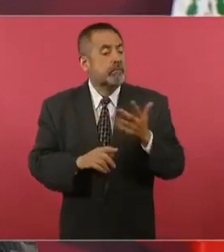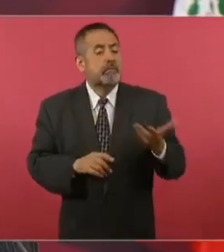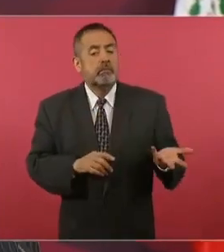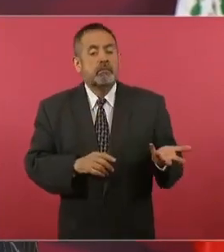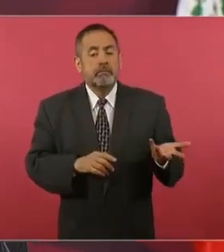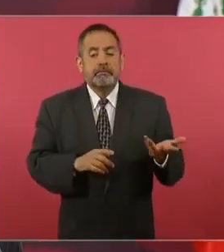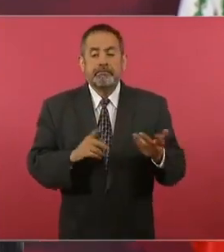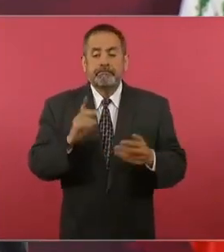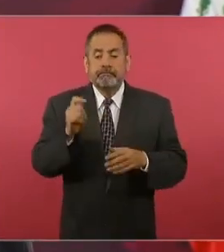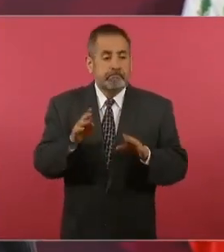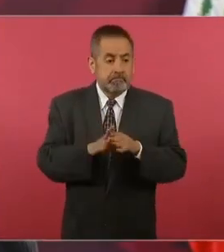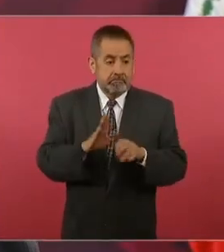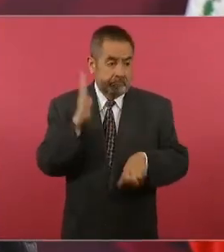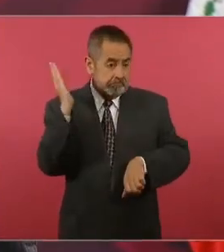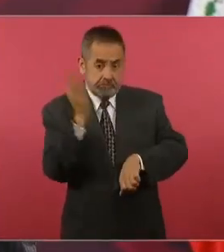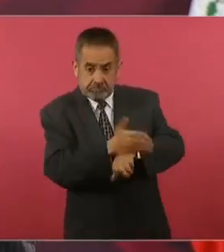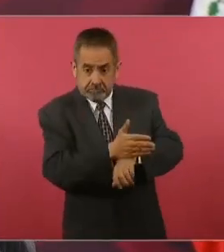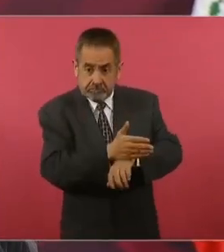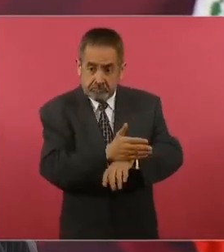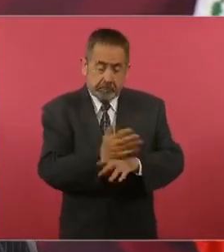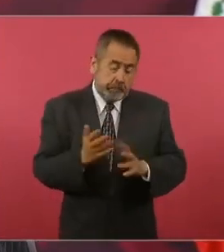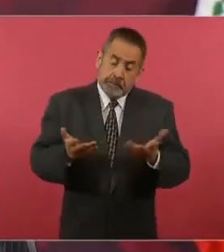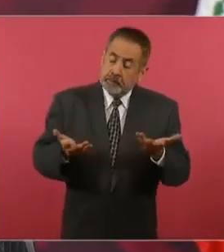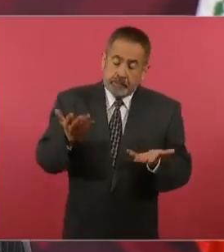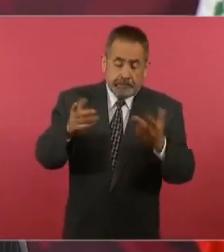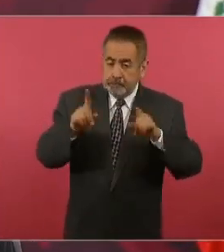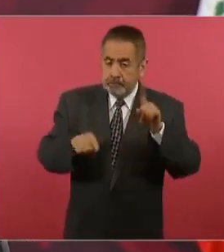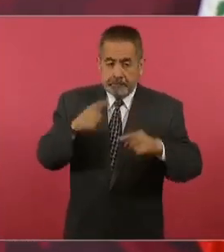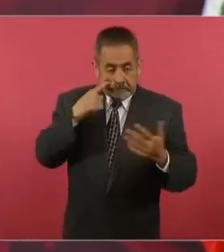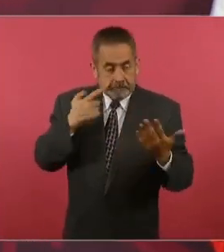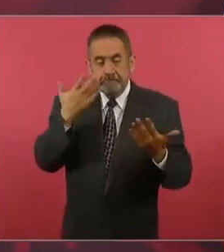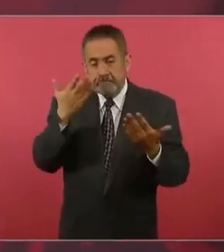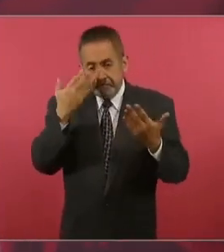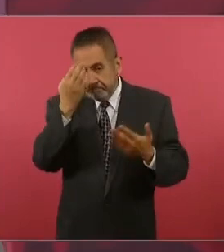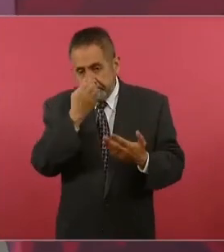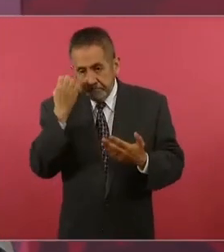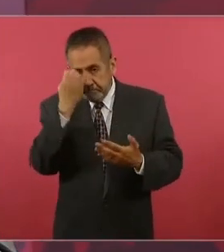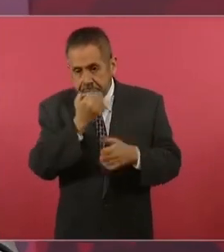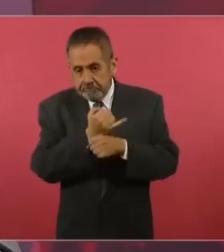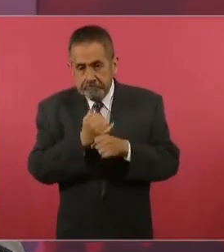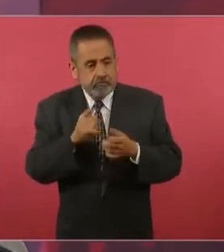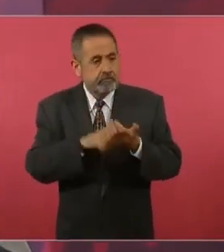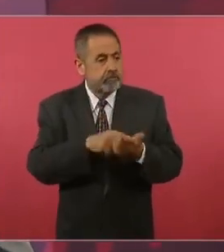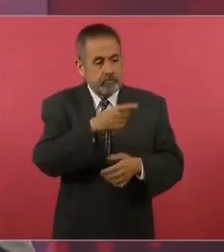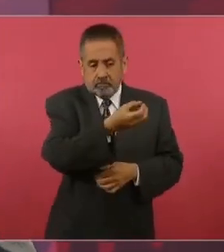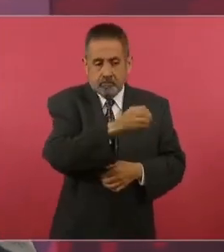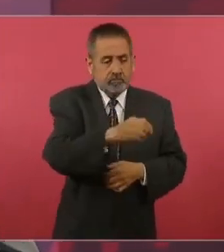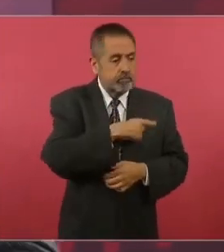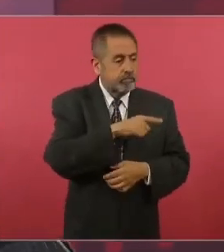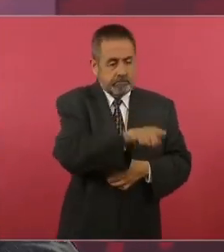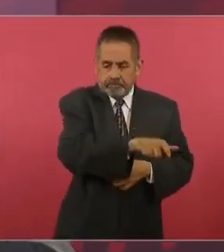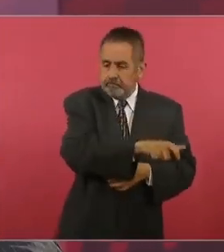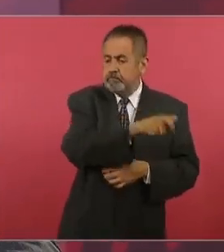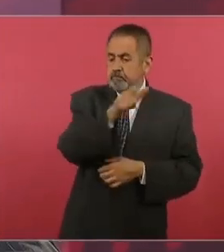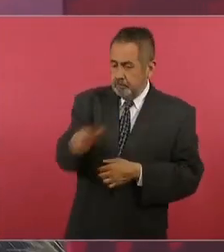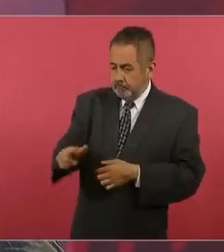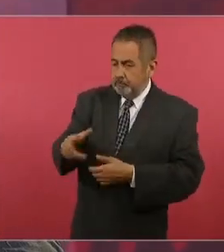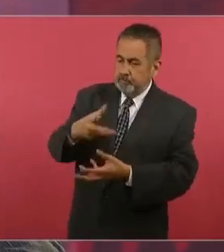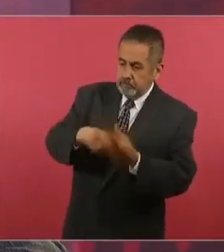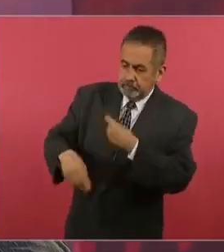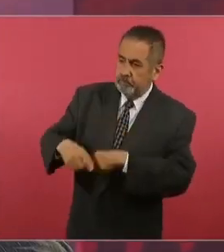tiene que castigar, ya sea con lo que es obligado, la reparación de los